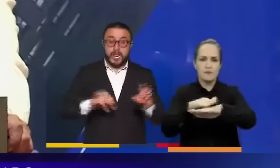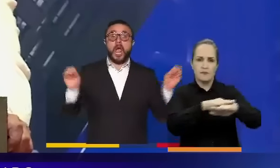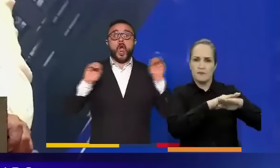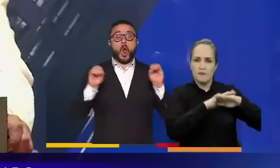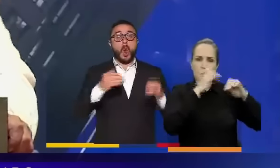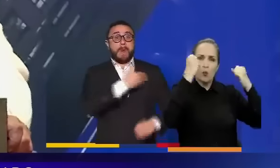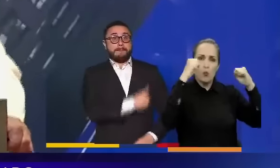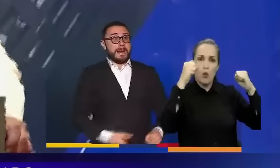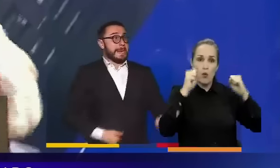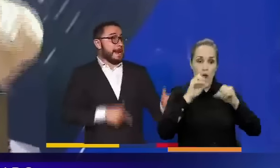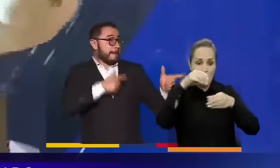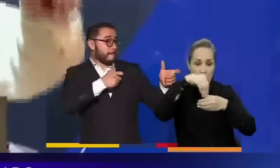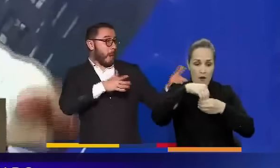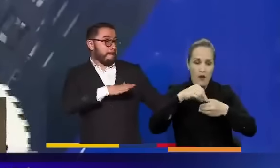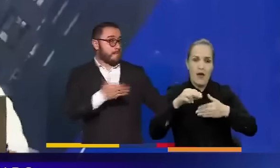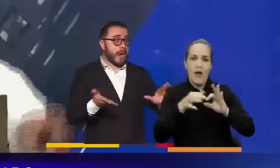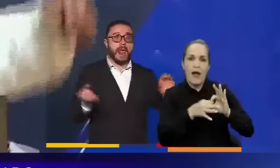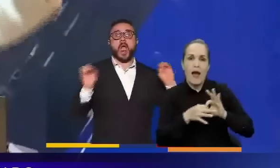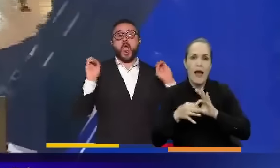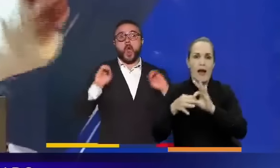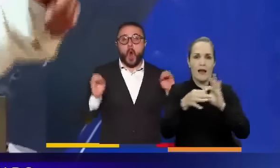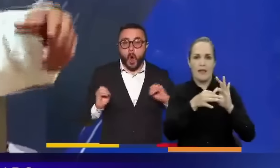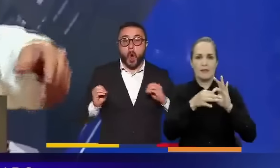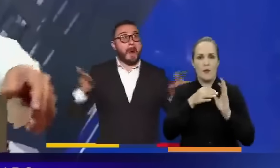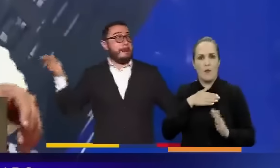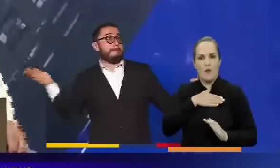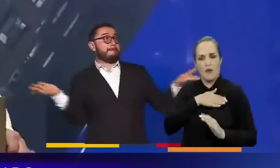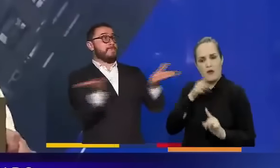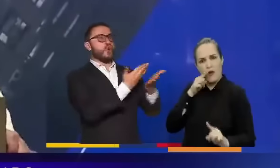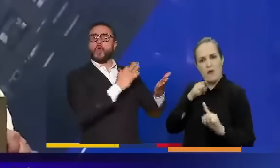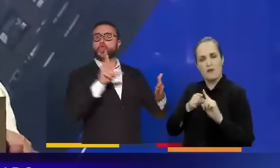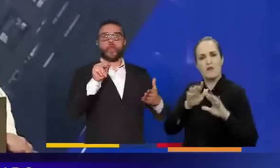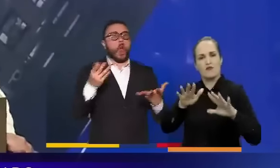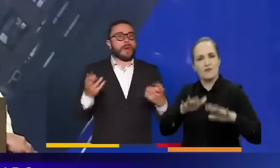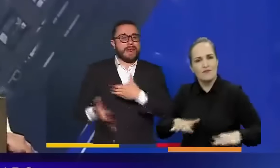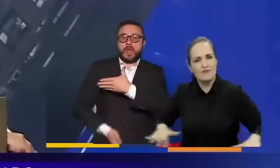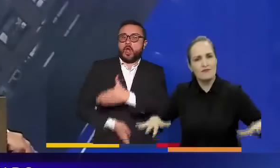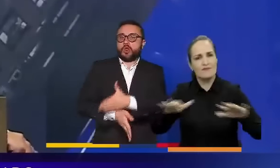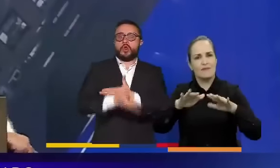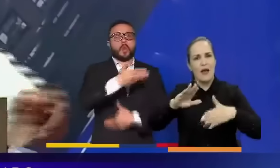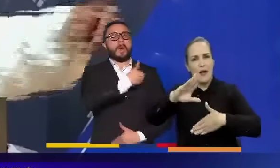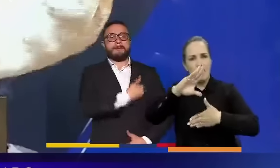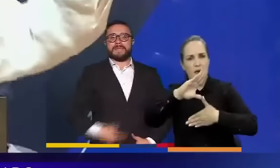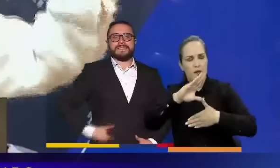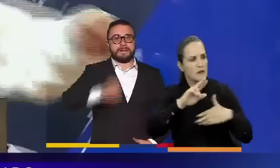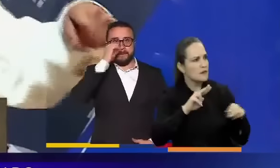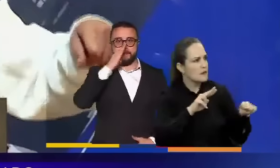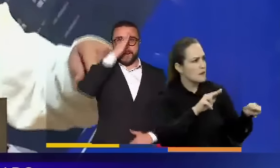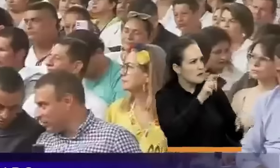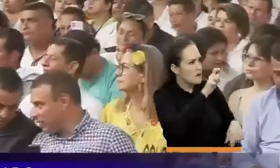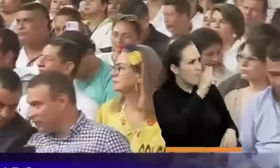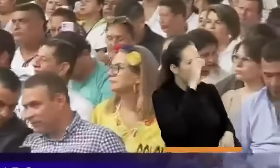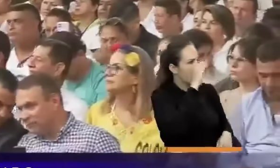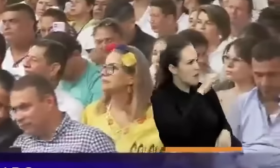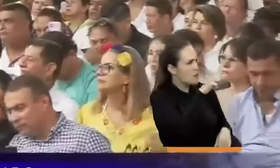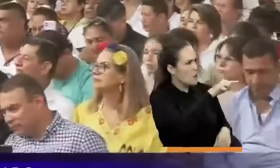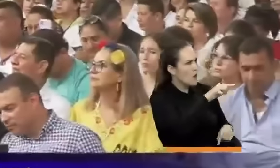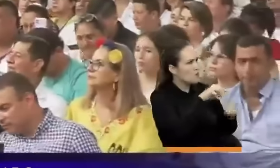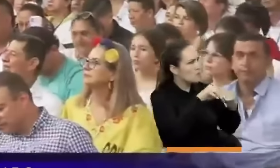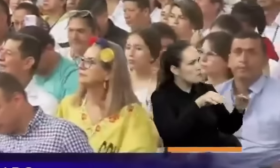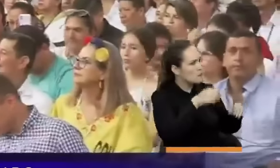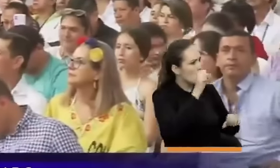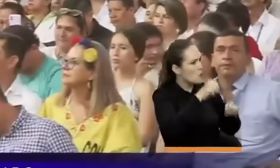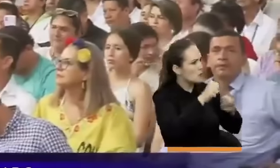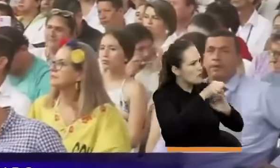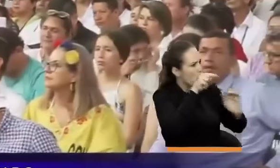los países miembros de la alianza bolivariana para los pueblos de nuestra América frente a las denuncias del presidente de Colombia gusavo petros sobre un posible